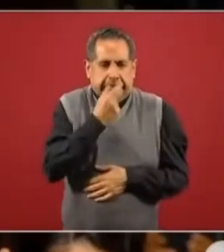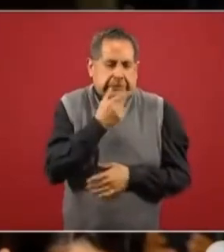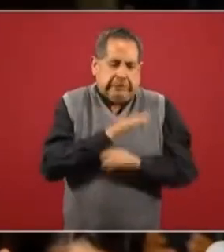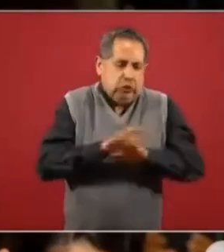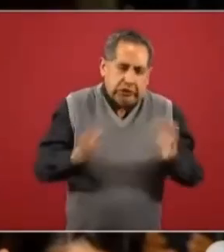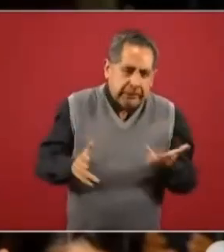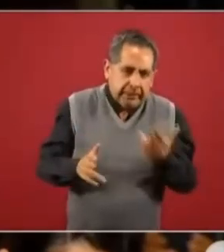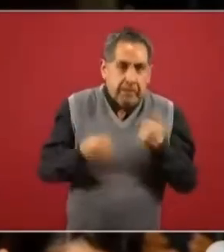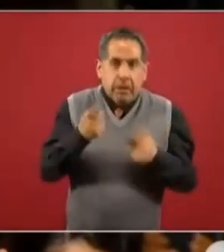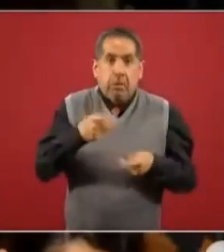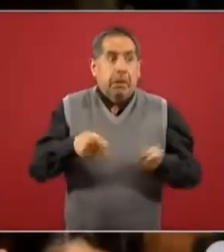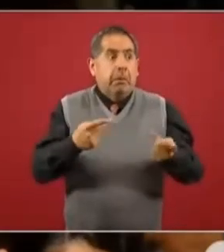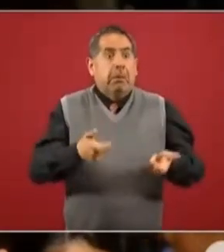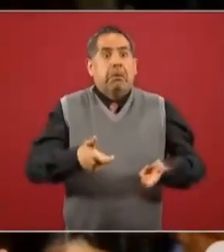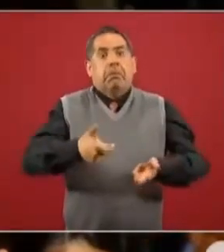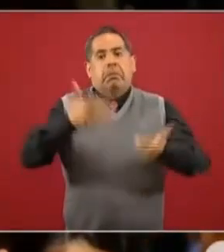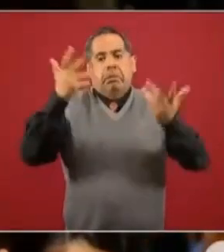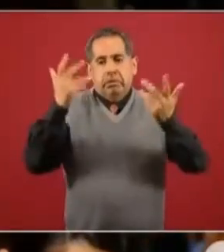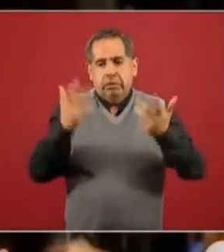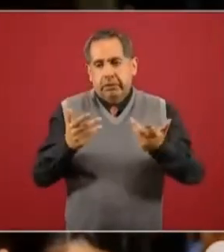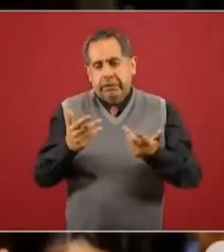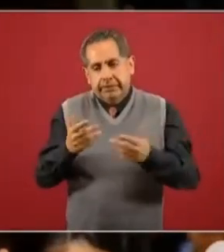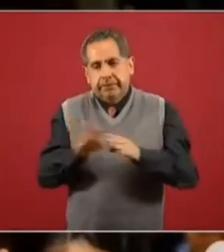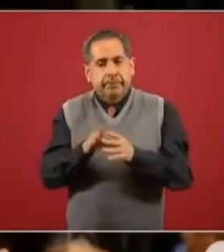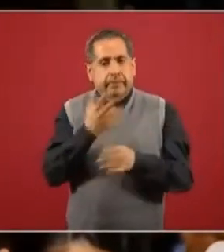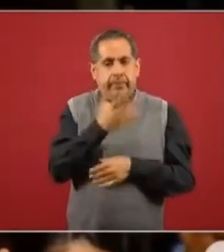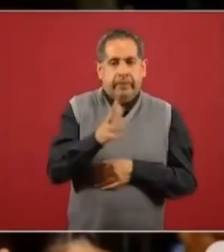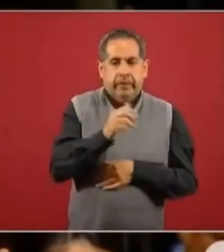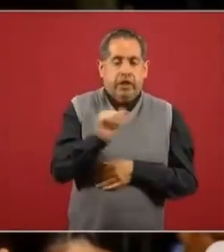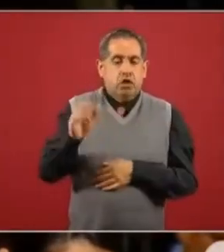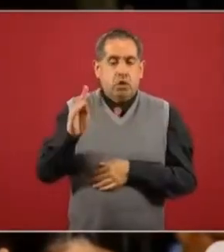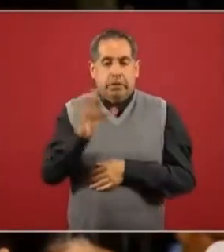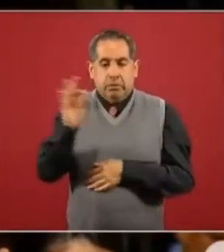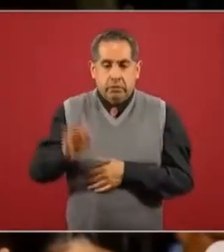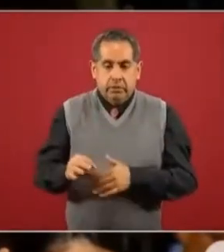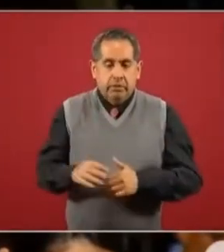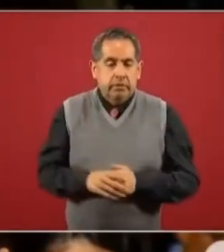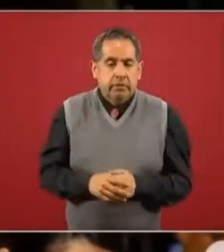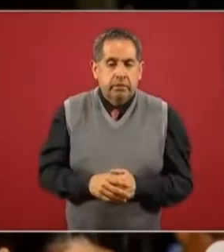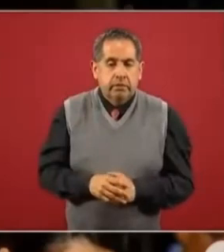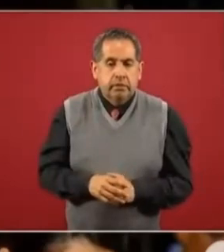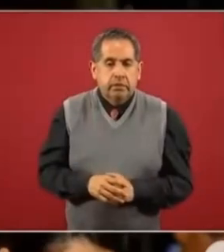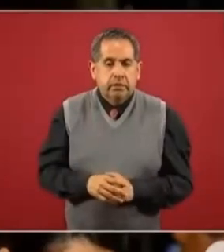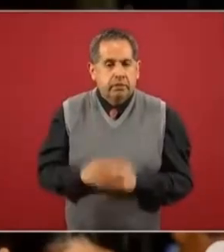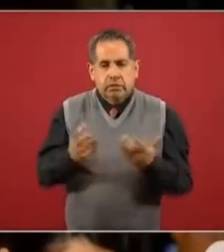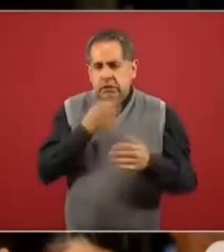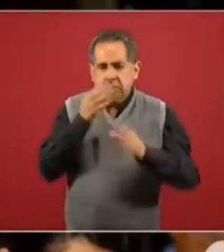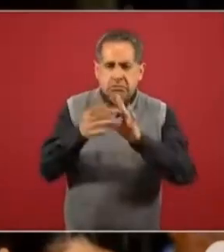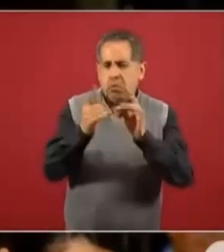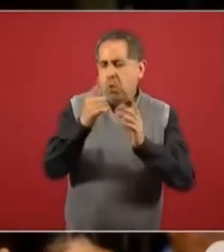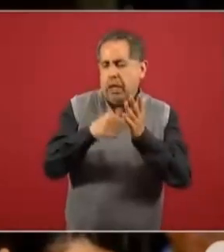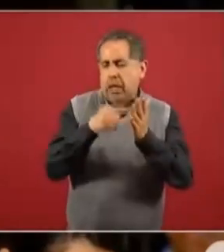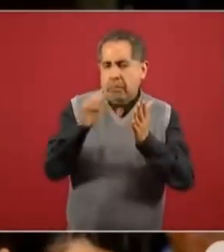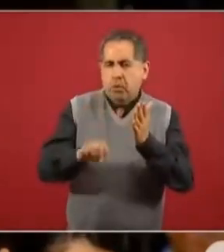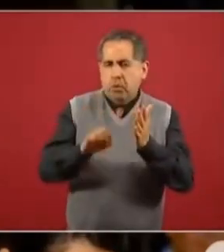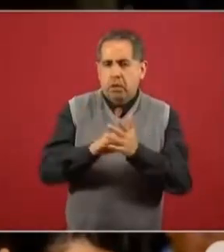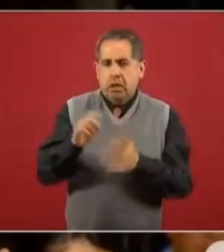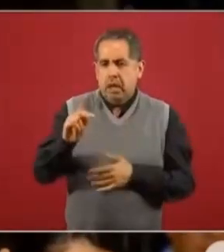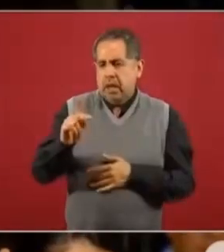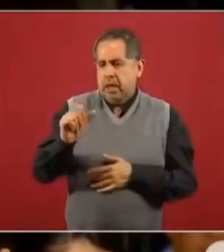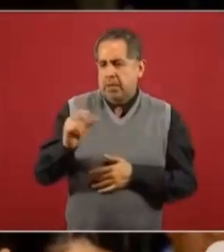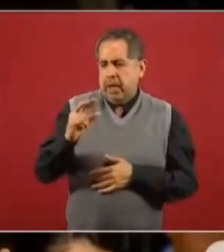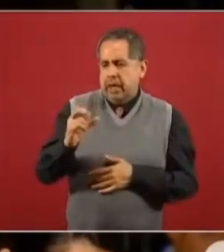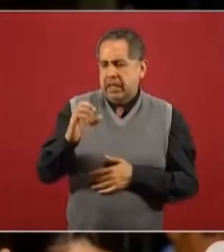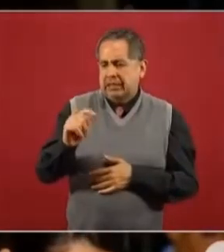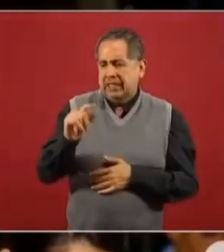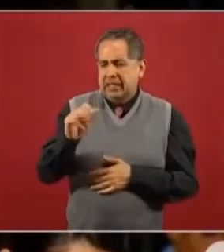Pero de venta al público, este es el aumento del 10 al 90%. Le comento un caso, el paracetamol, que es